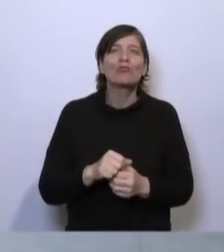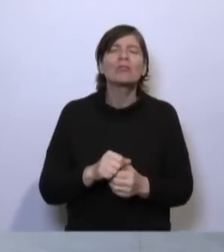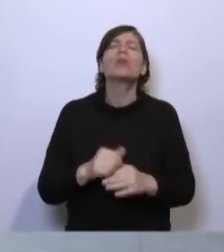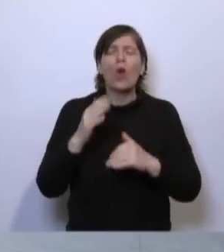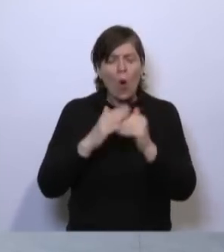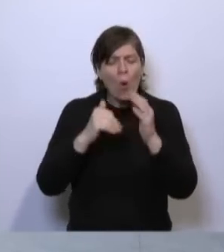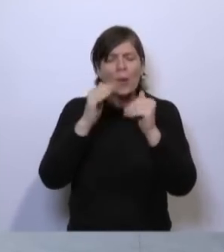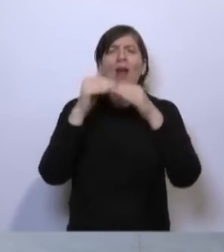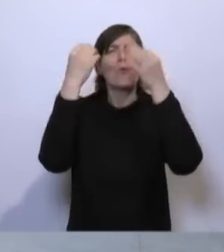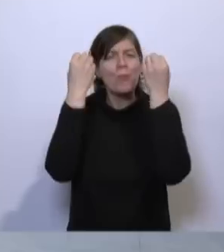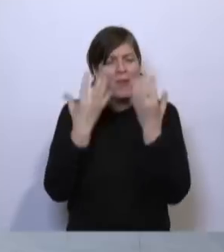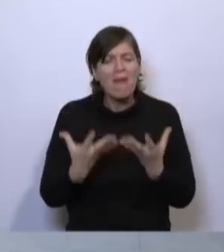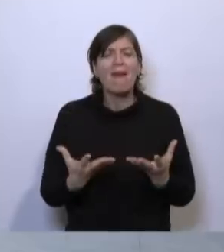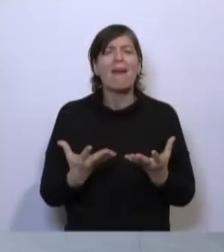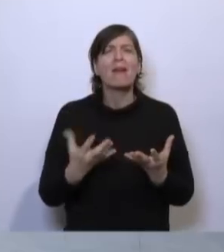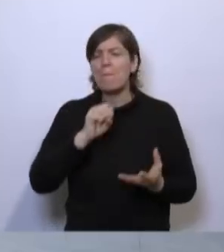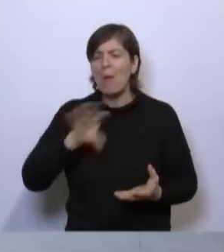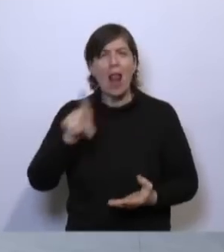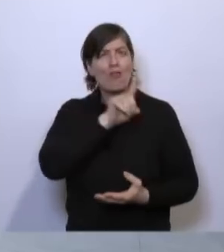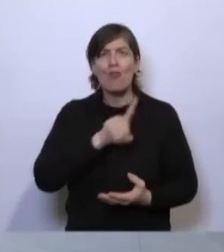con maldad.